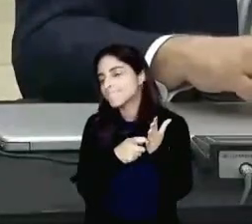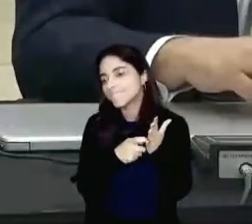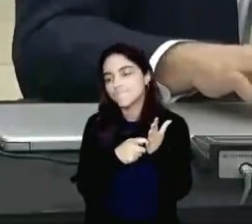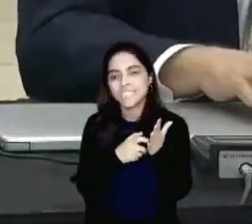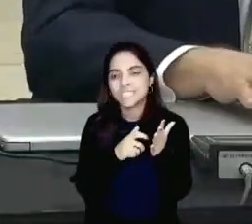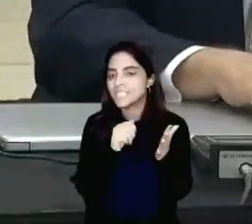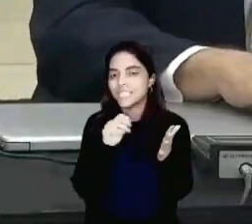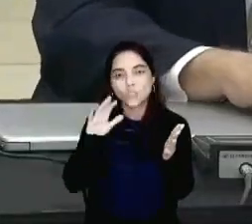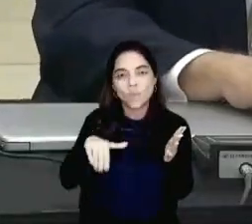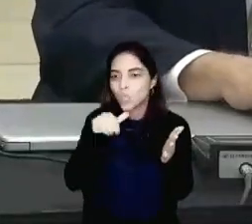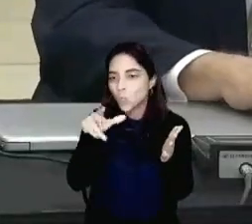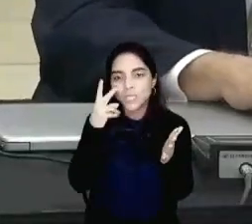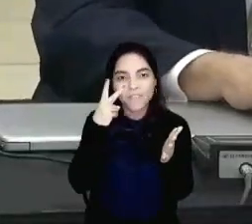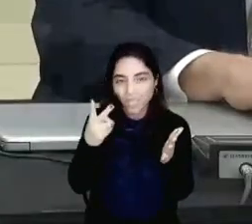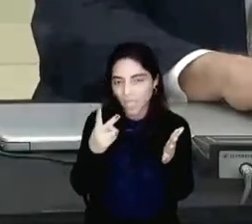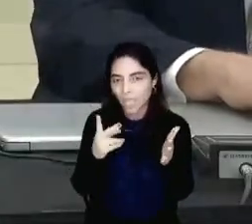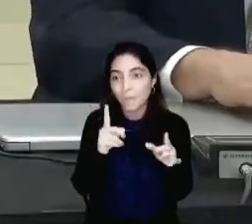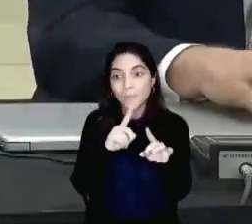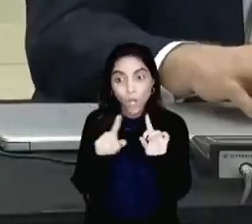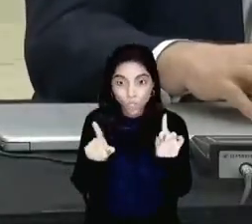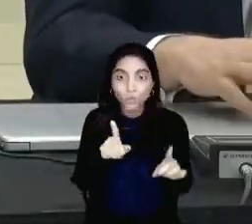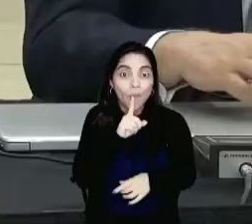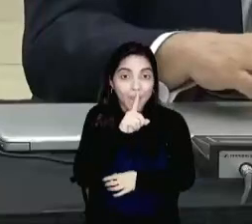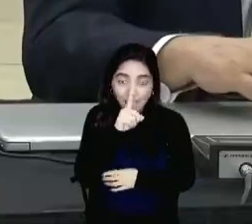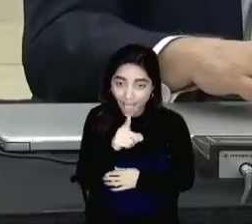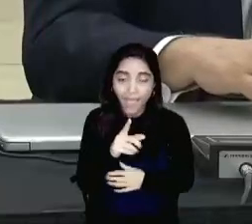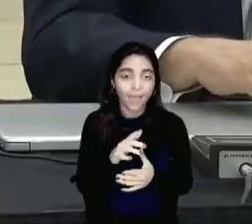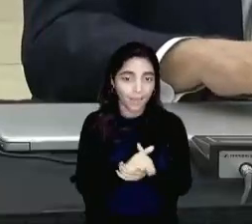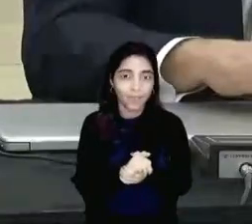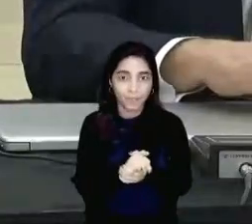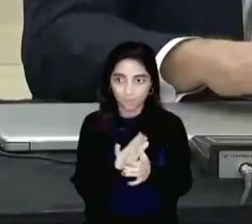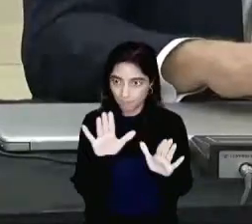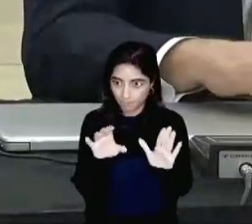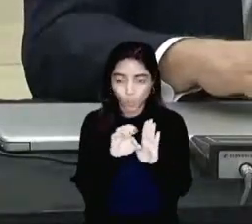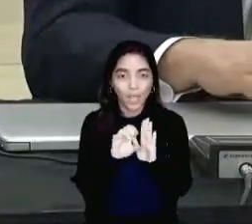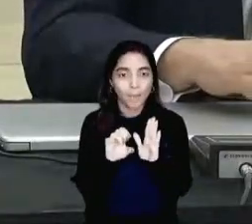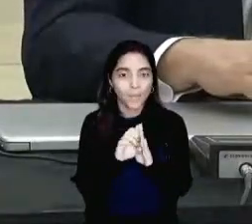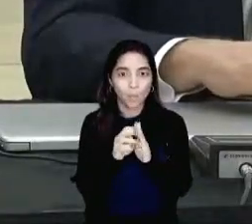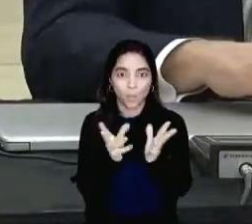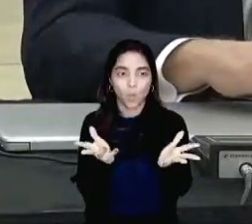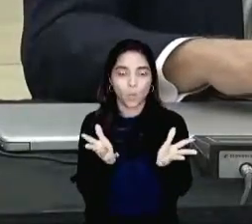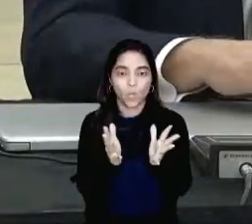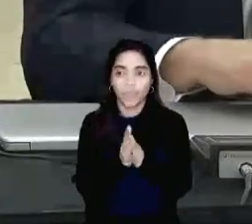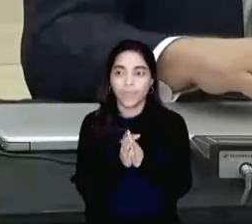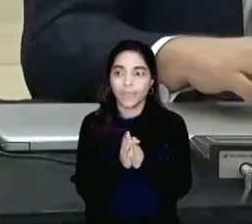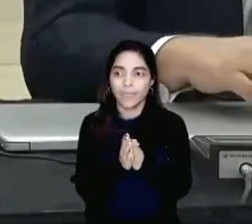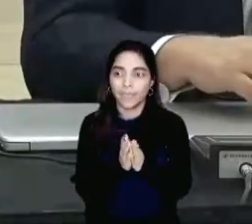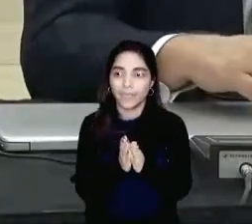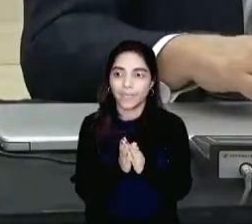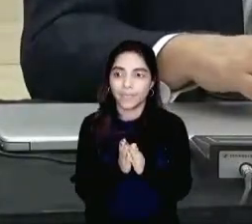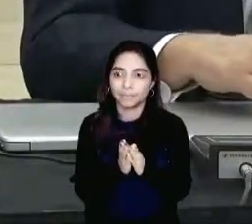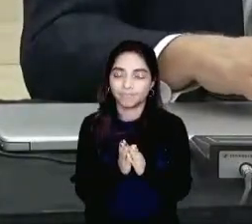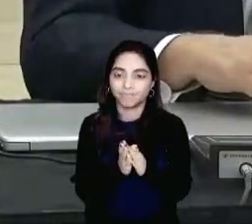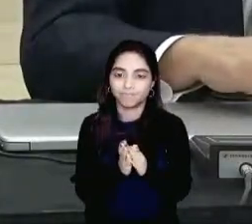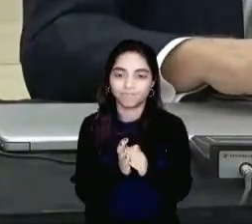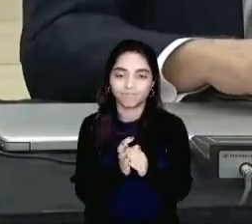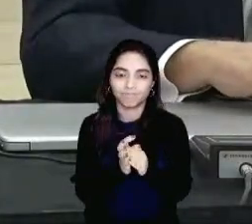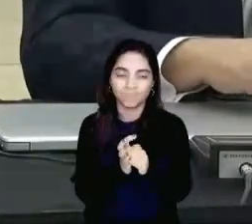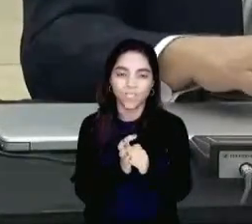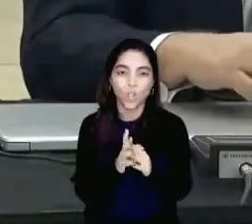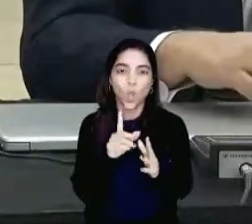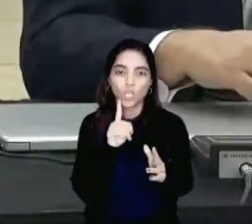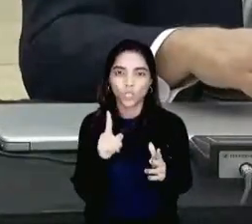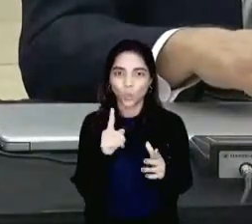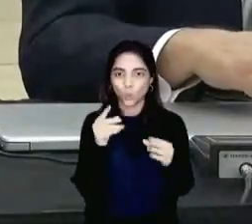ven pero que son reales Como por ejemplo la pérdida en el valor de bienes